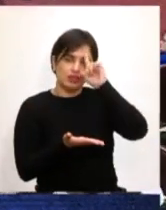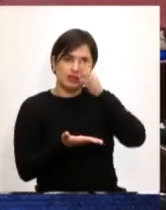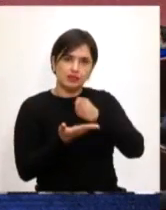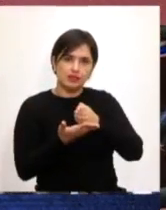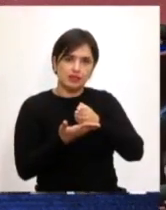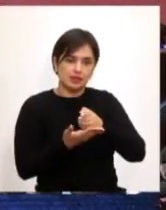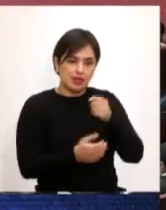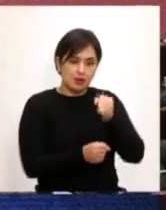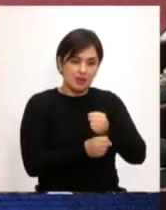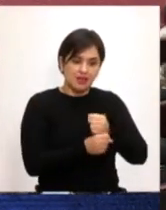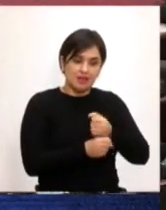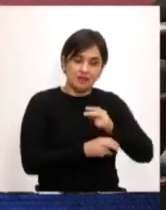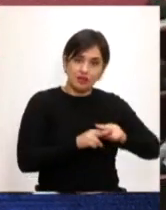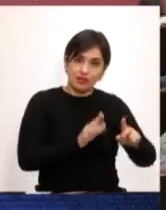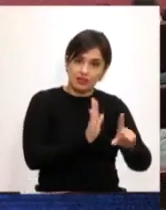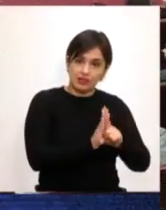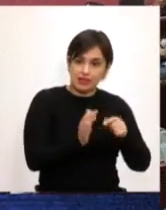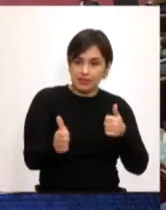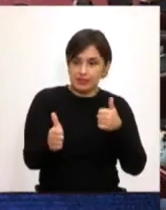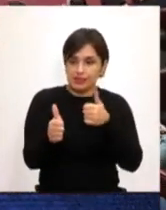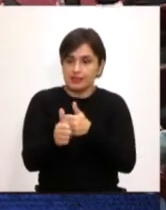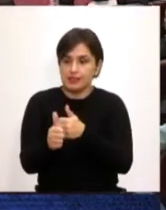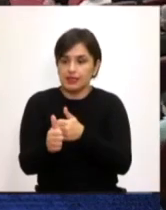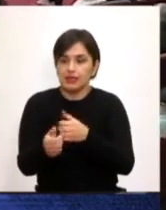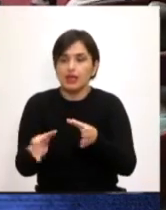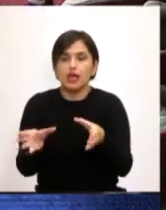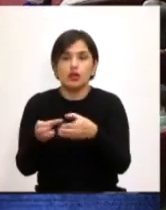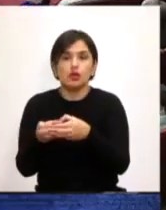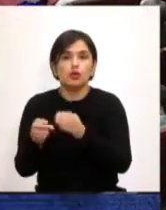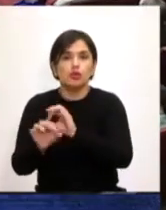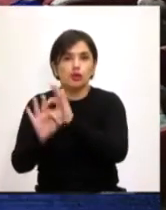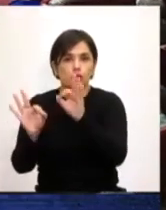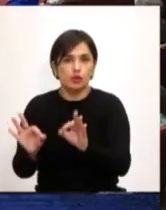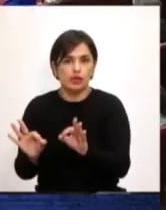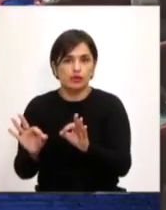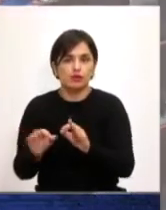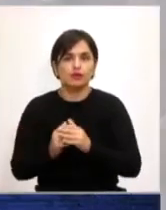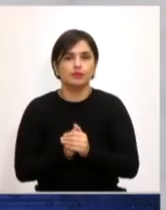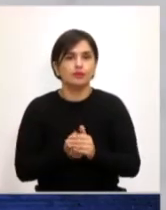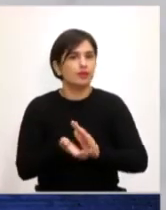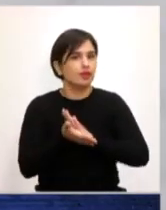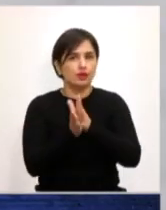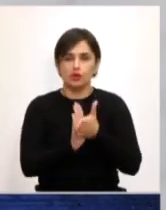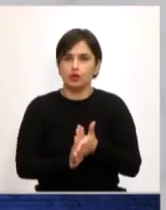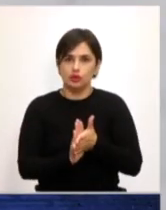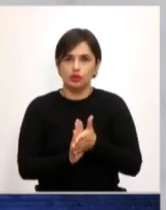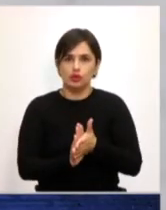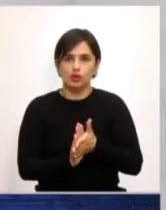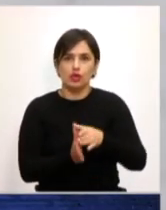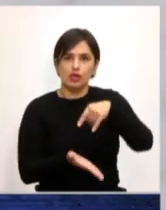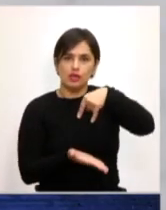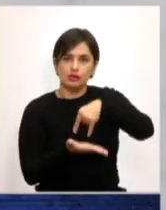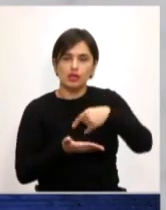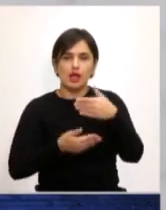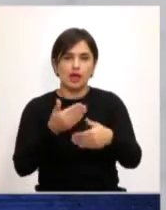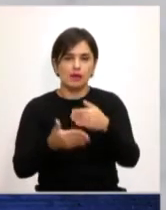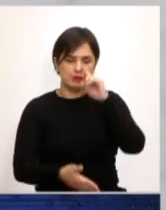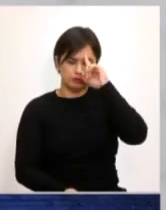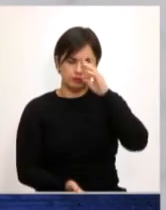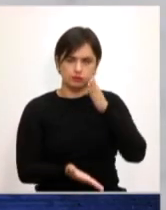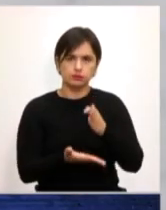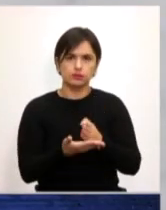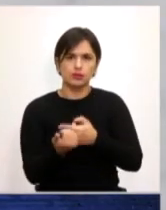labor legislativa a las comunidades educativas. Sumado a lo anterior, nuestra corporación avanza con decisión